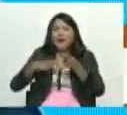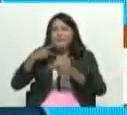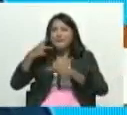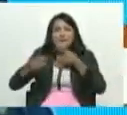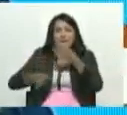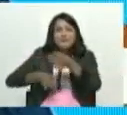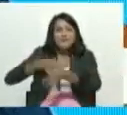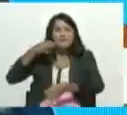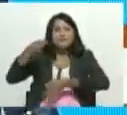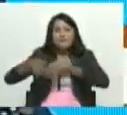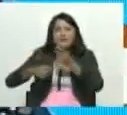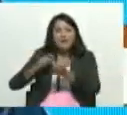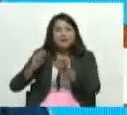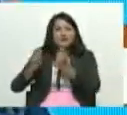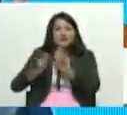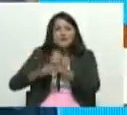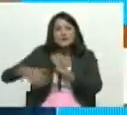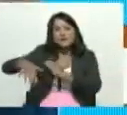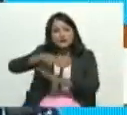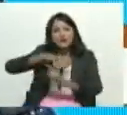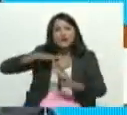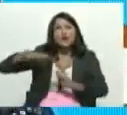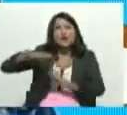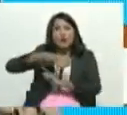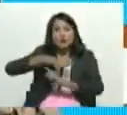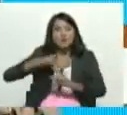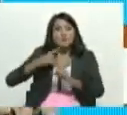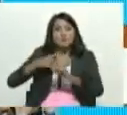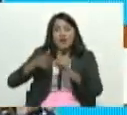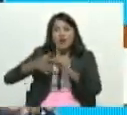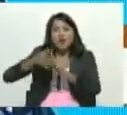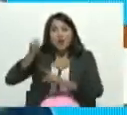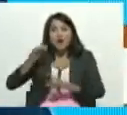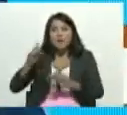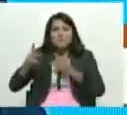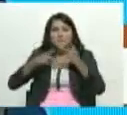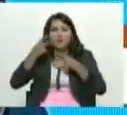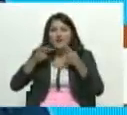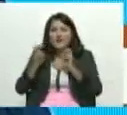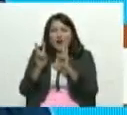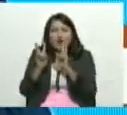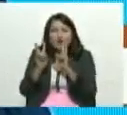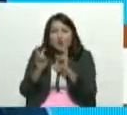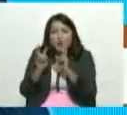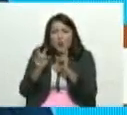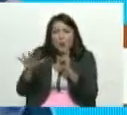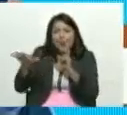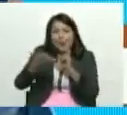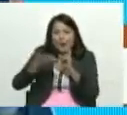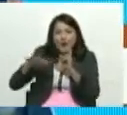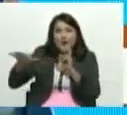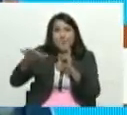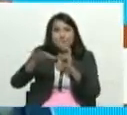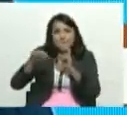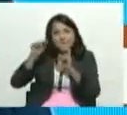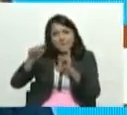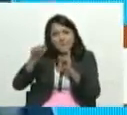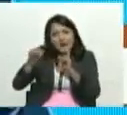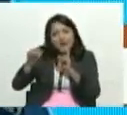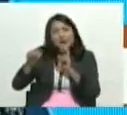a la propia forma construir una nueva manera de hacer política sino precisamente de nombrar